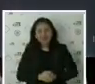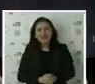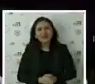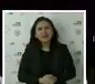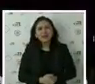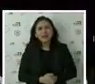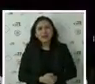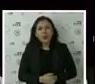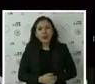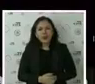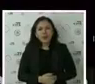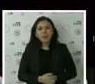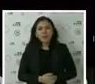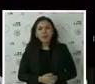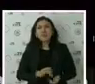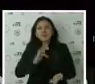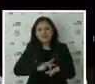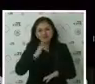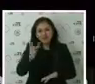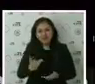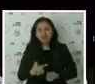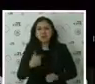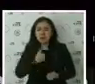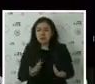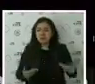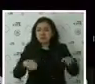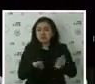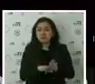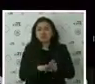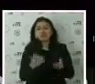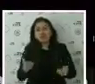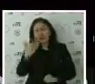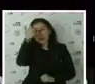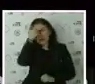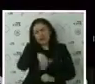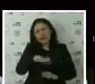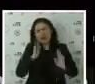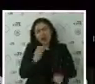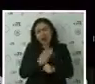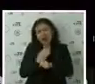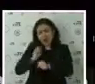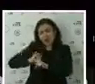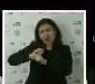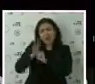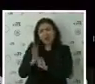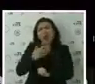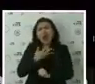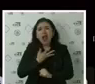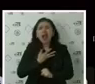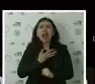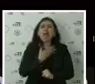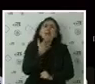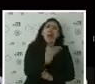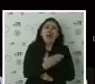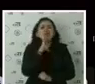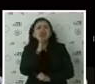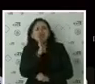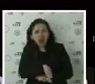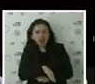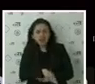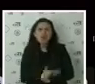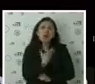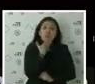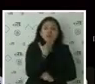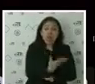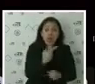Gracias. Gracias. Pues ya como conclusión, sabemos que esto de la pandemia hay un pro y un contra. En el